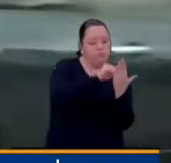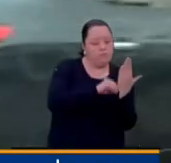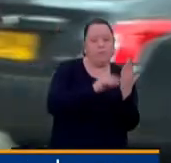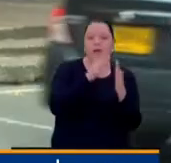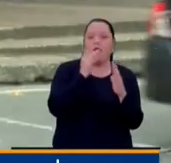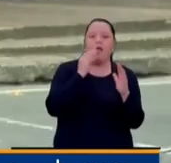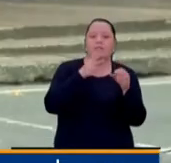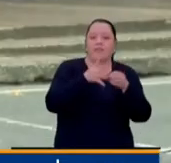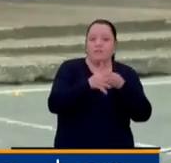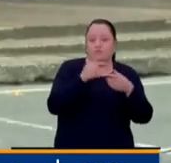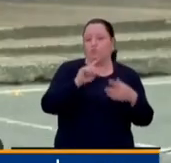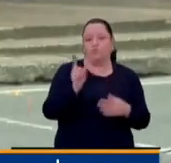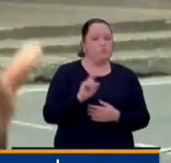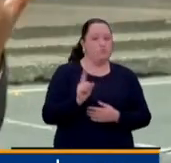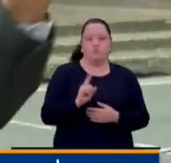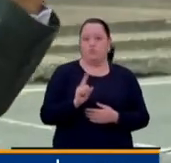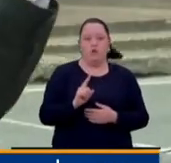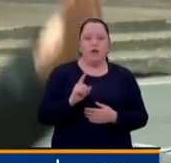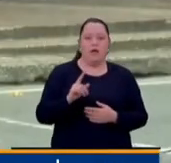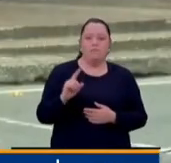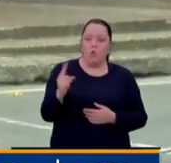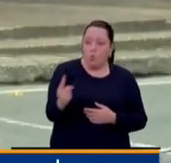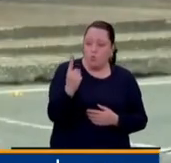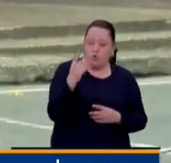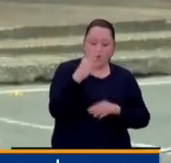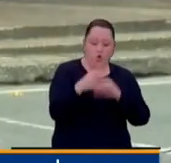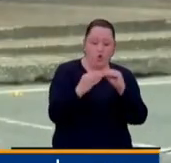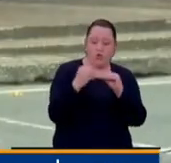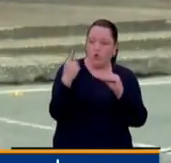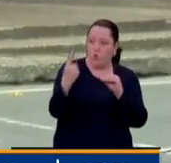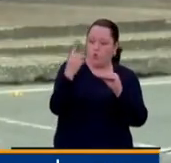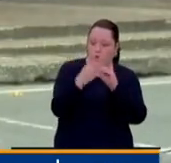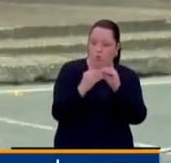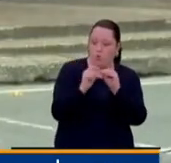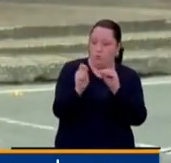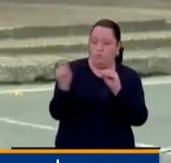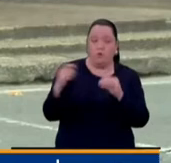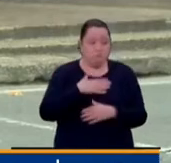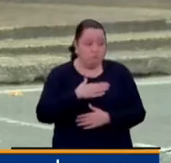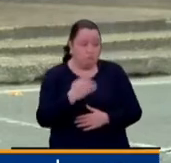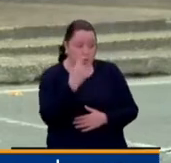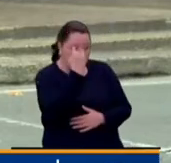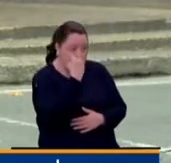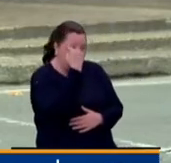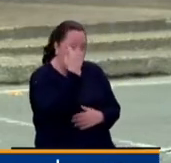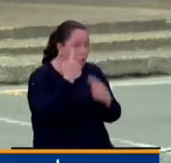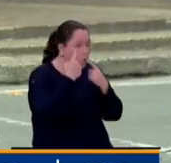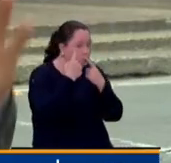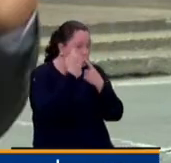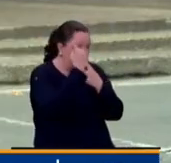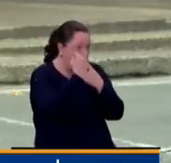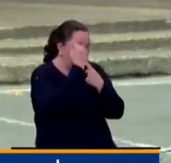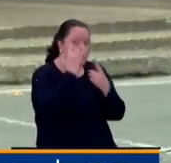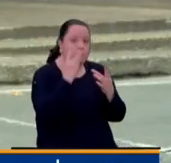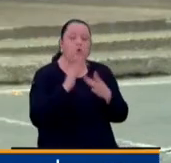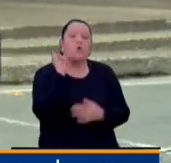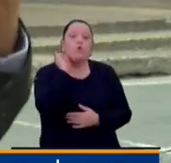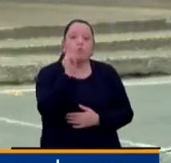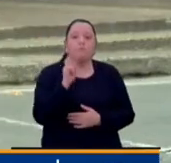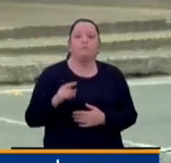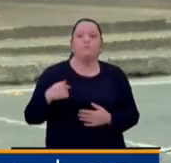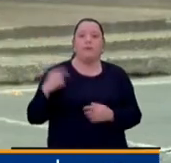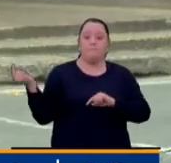código único para cada persona que se somete a la lectura del escaneo del iris, porque ellos dicen que quieren establecer que las personas que llegan acá